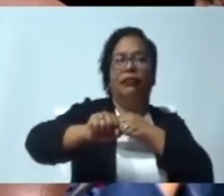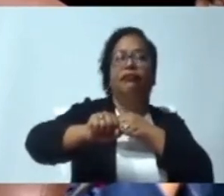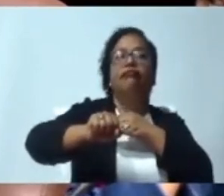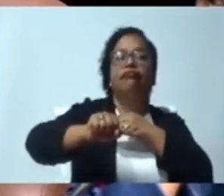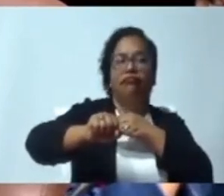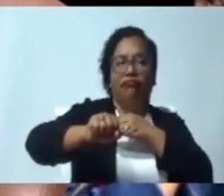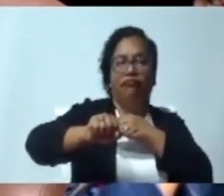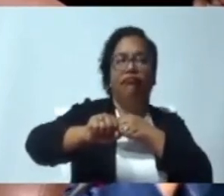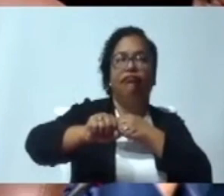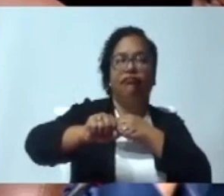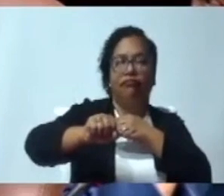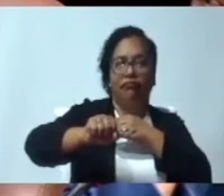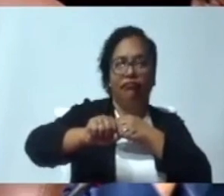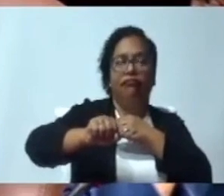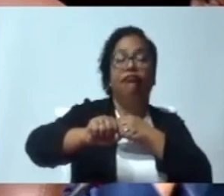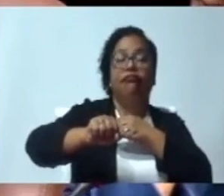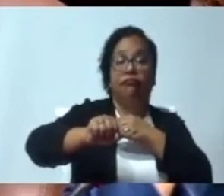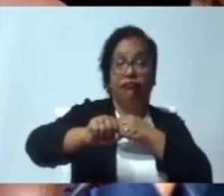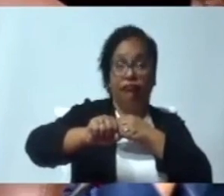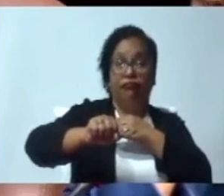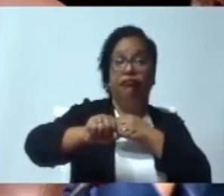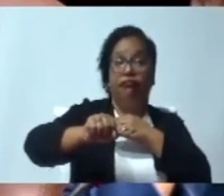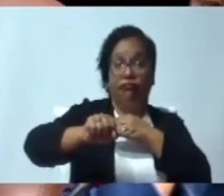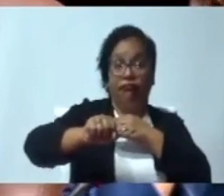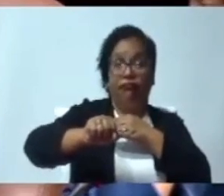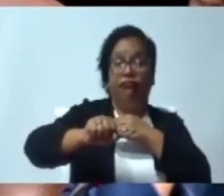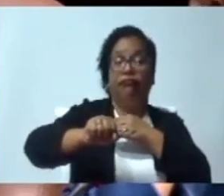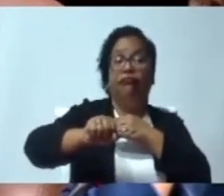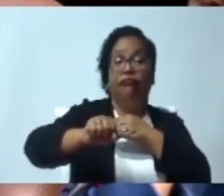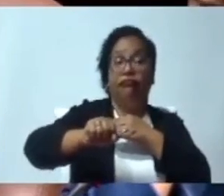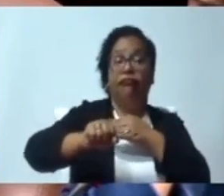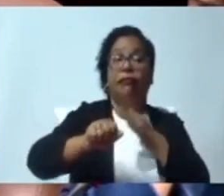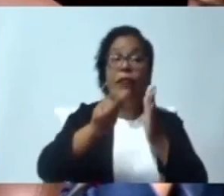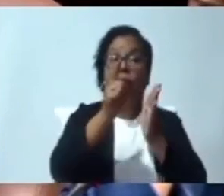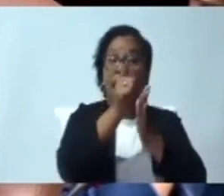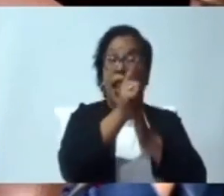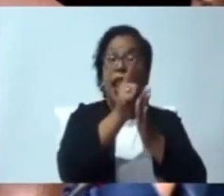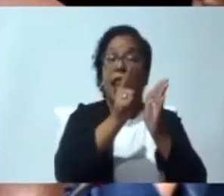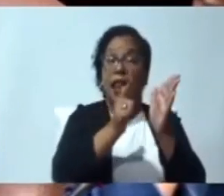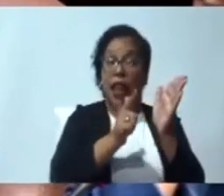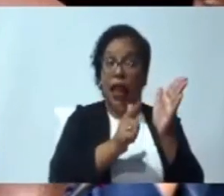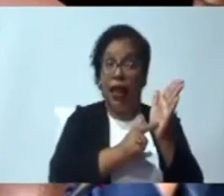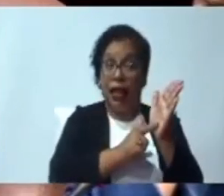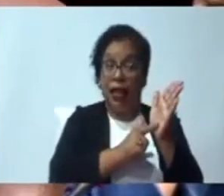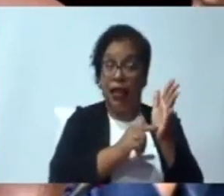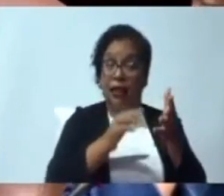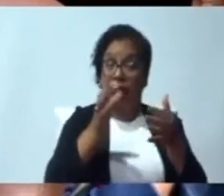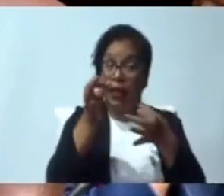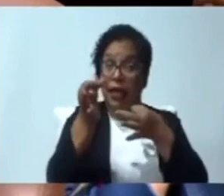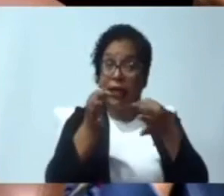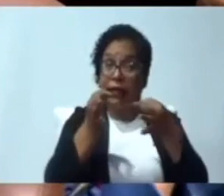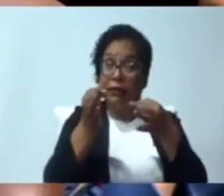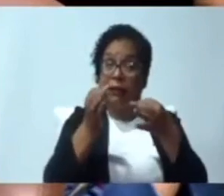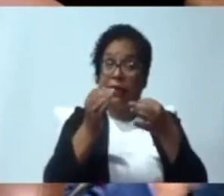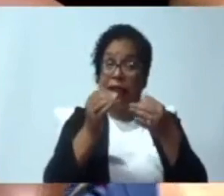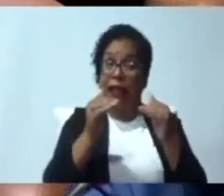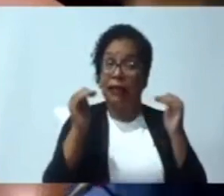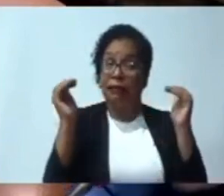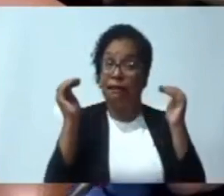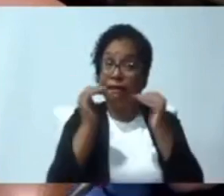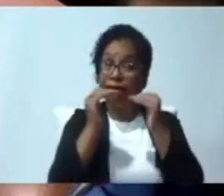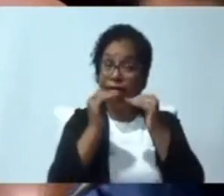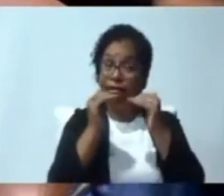que cuando en el texto de la ley se habla de equidad de género, está